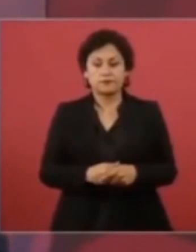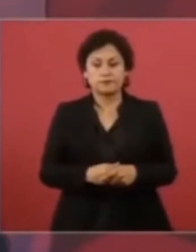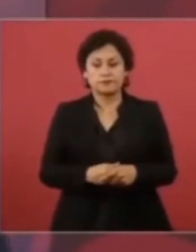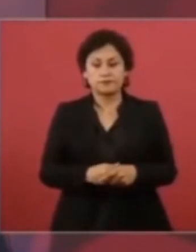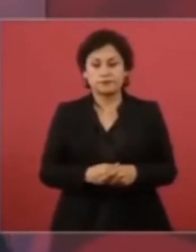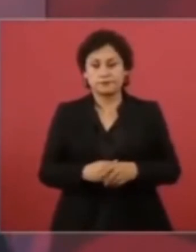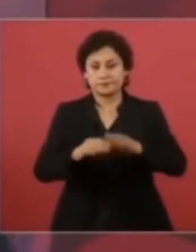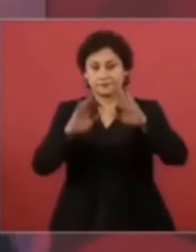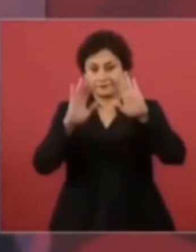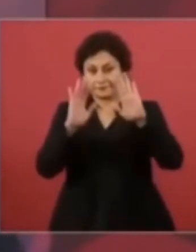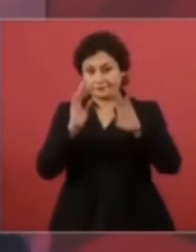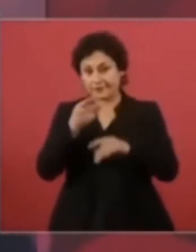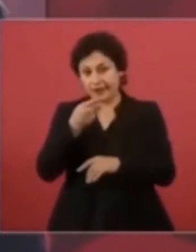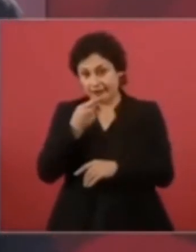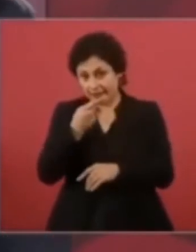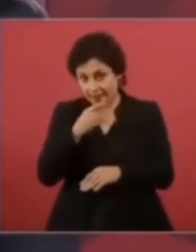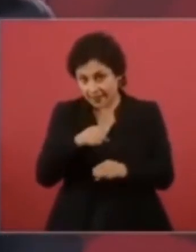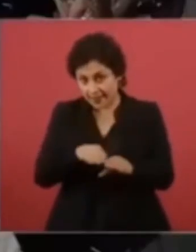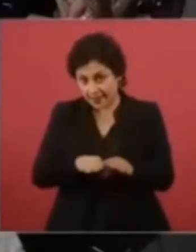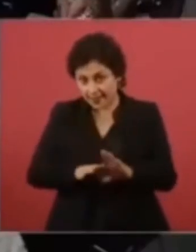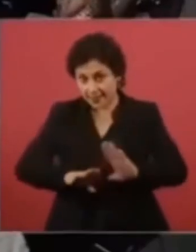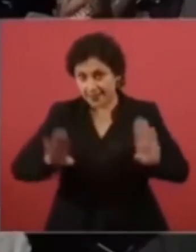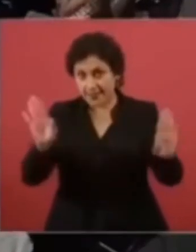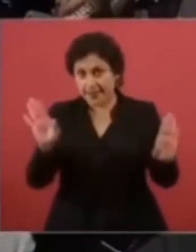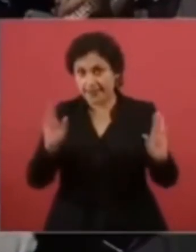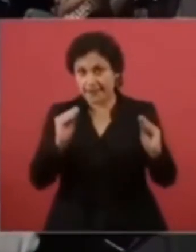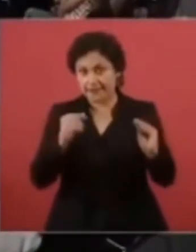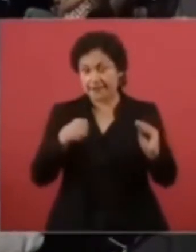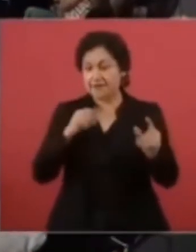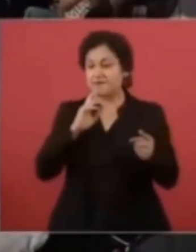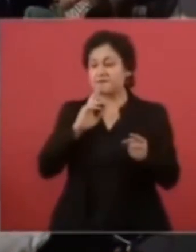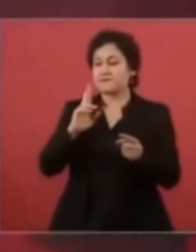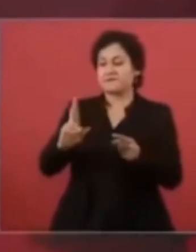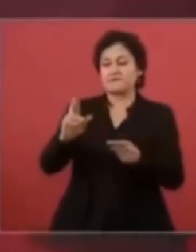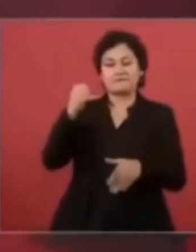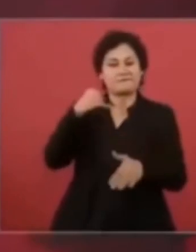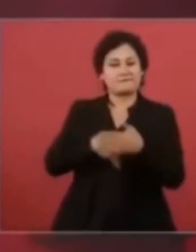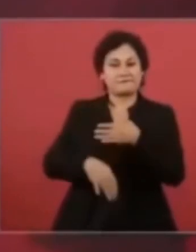Pero ya hablamos mucho, ¿verdad? Ya te contesté hasta de más.